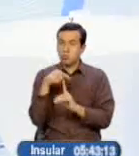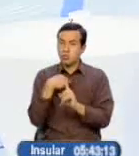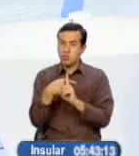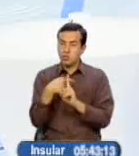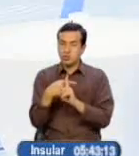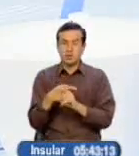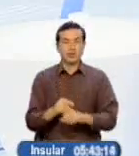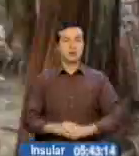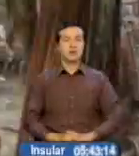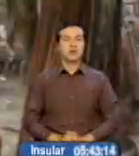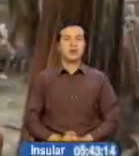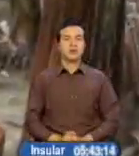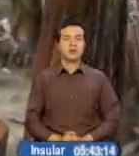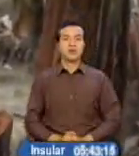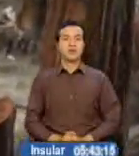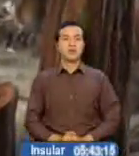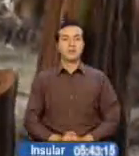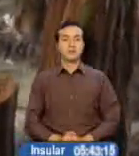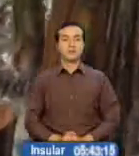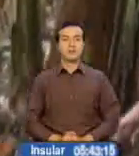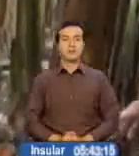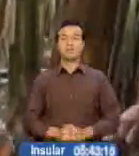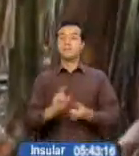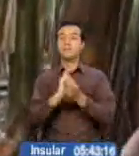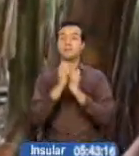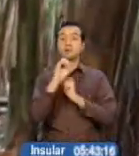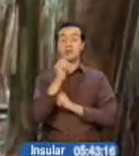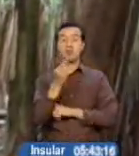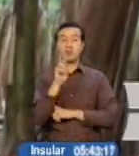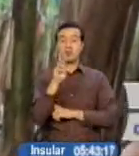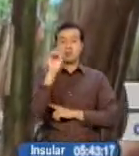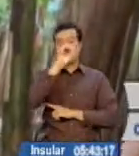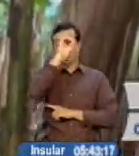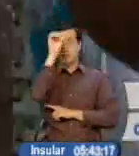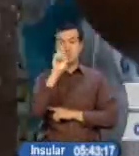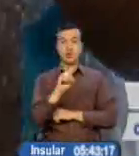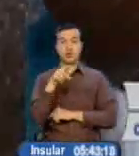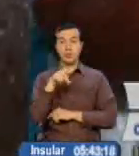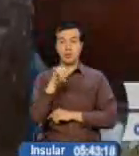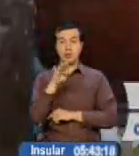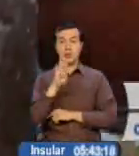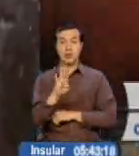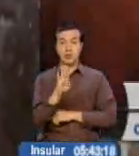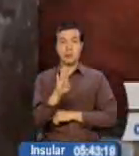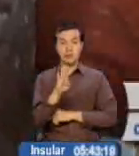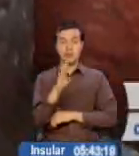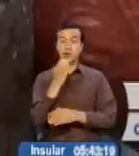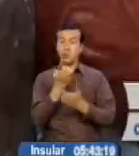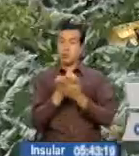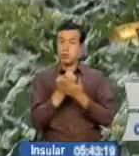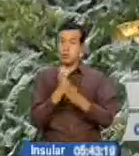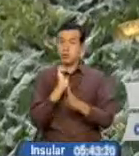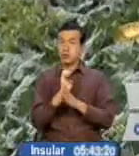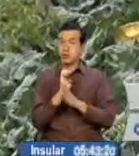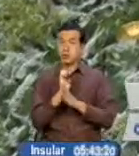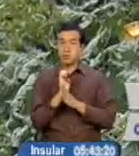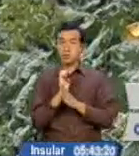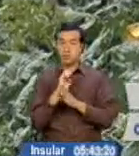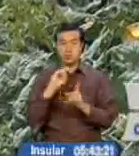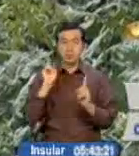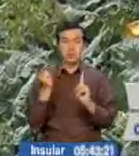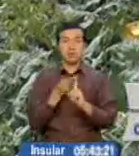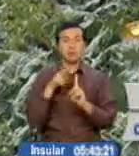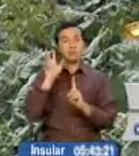positivo. La variación del 0.6% del Producto Interno Bruto en la economía ecuatoriana en el